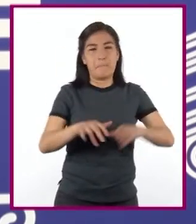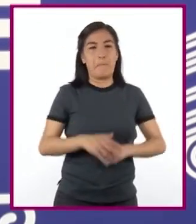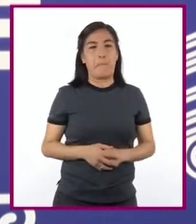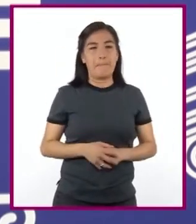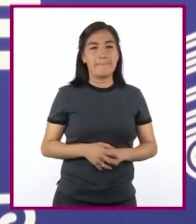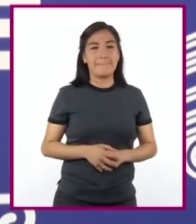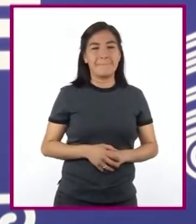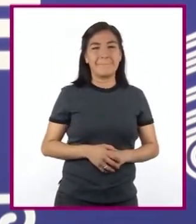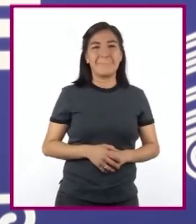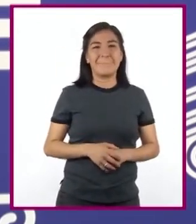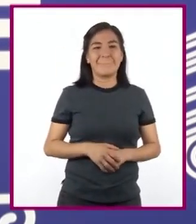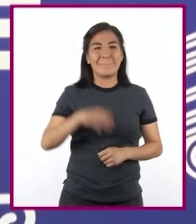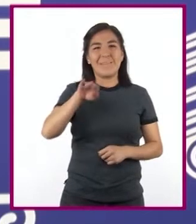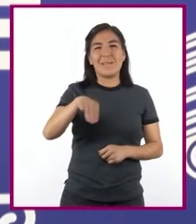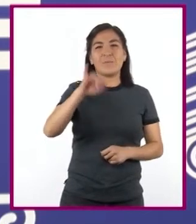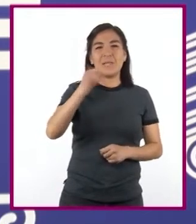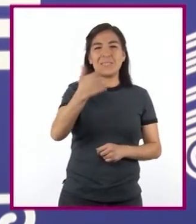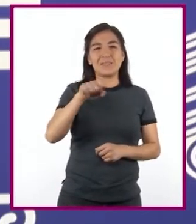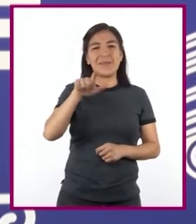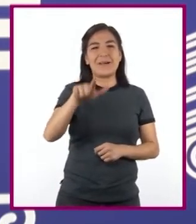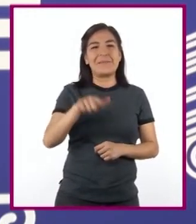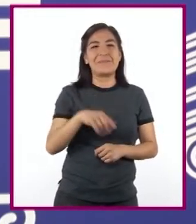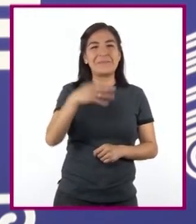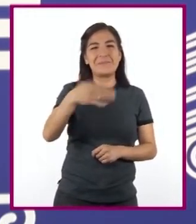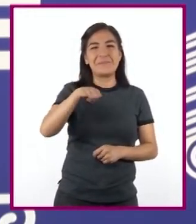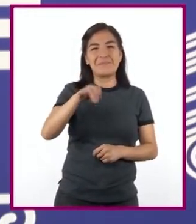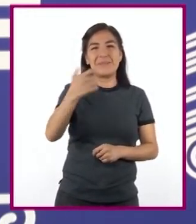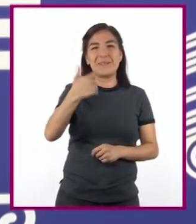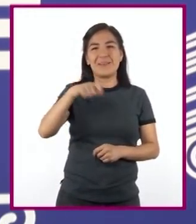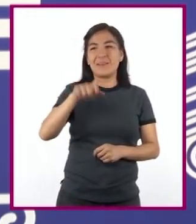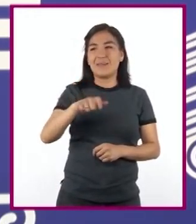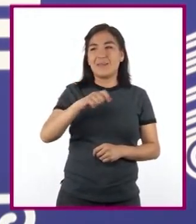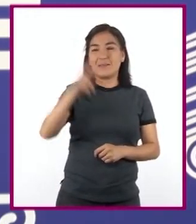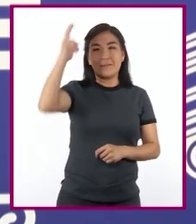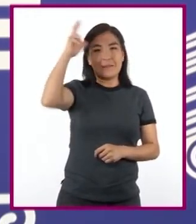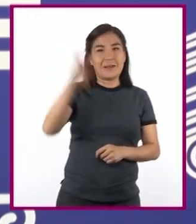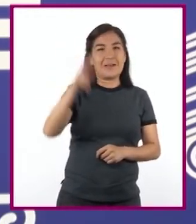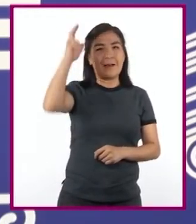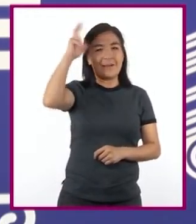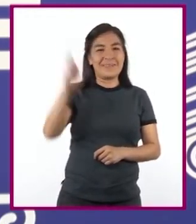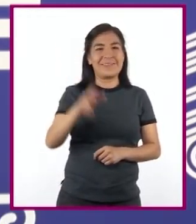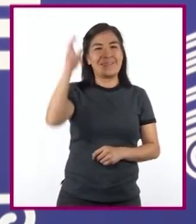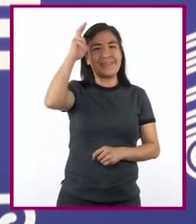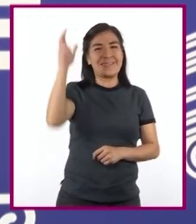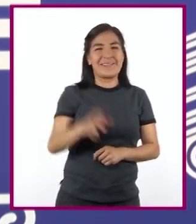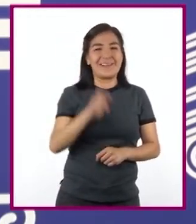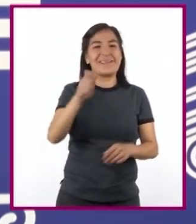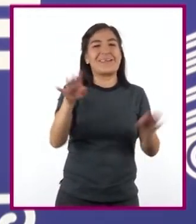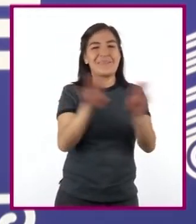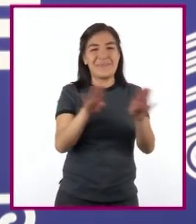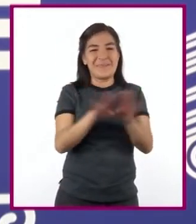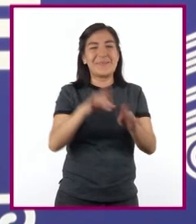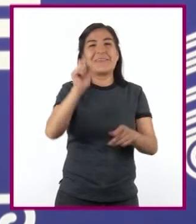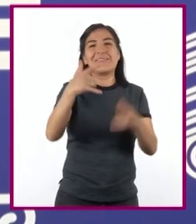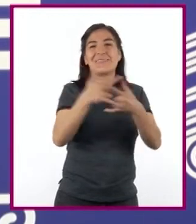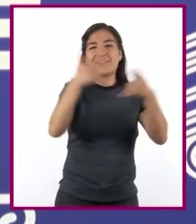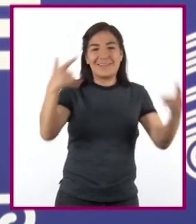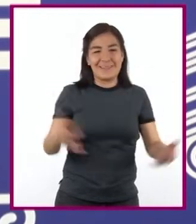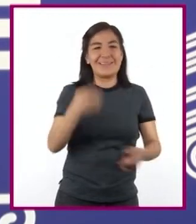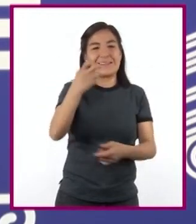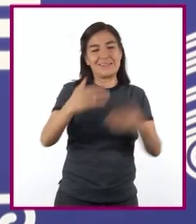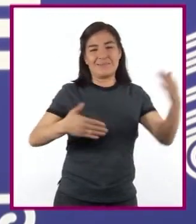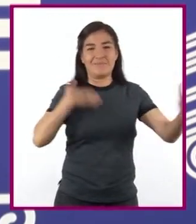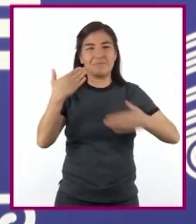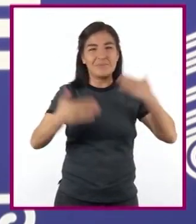Hidalgo, el libertador de Nueva España, organizaba animadas tertulias literarias en las que se disfrutaba